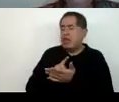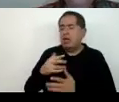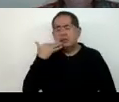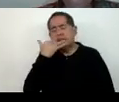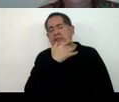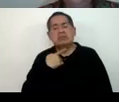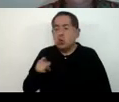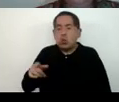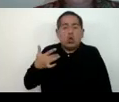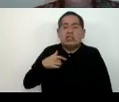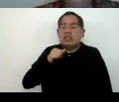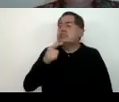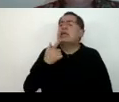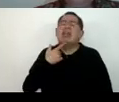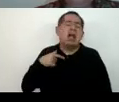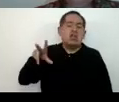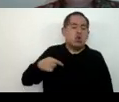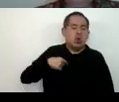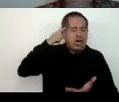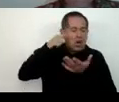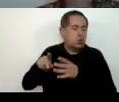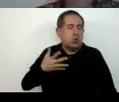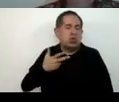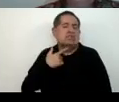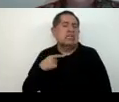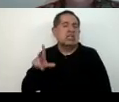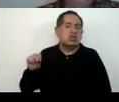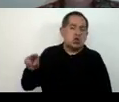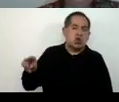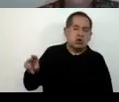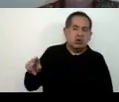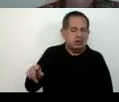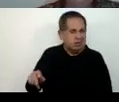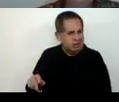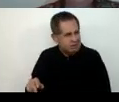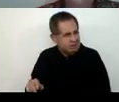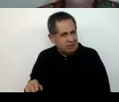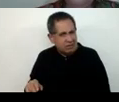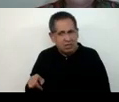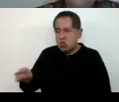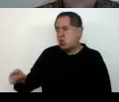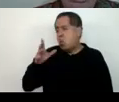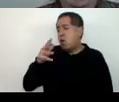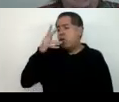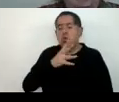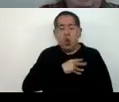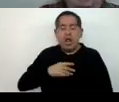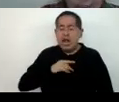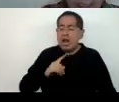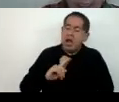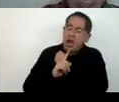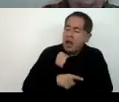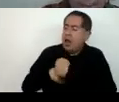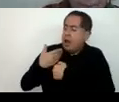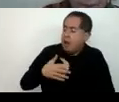lo sienten y que no, pues mucho menos van a poder ser madres. Pero, ¿qué nos